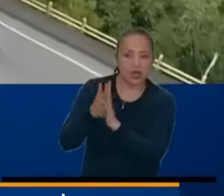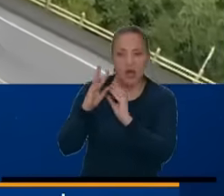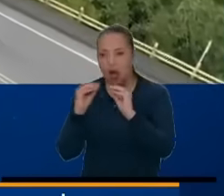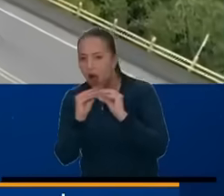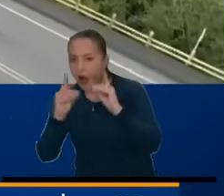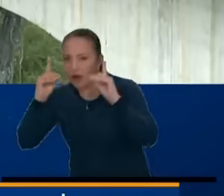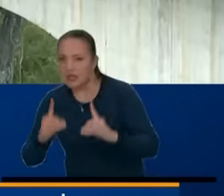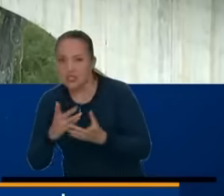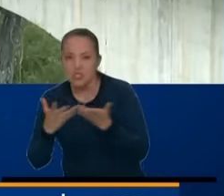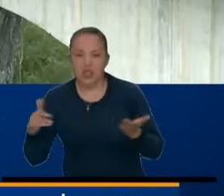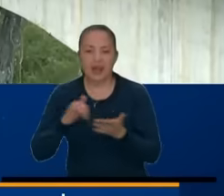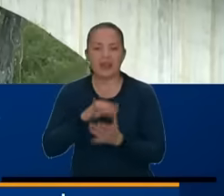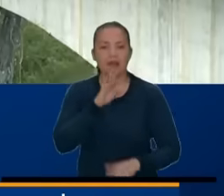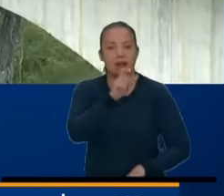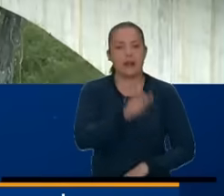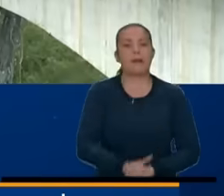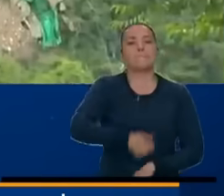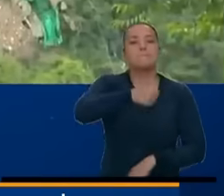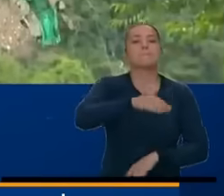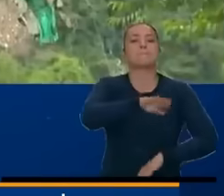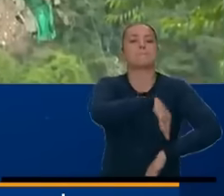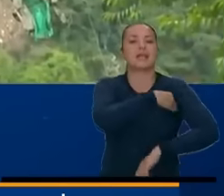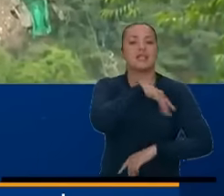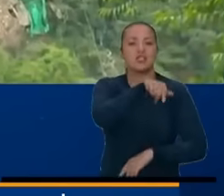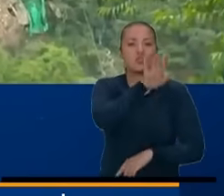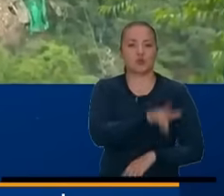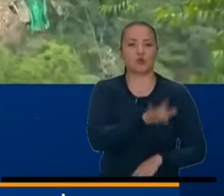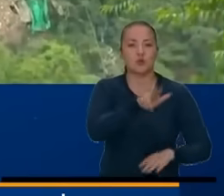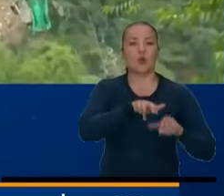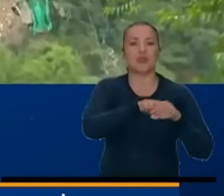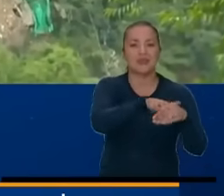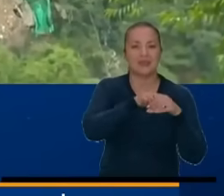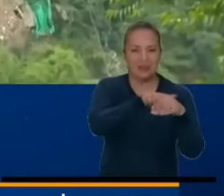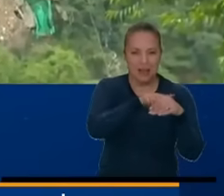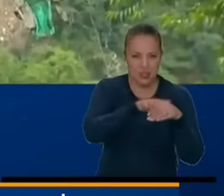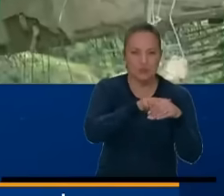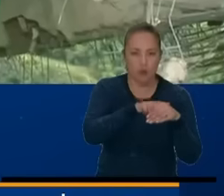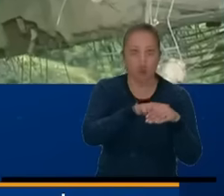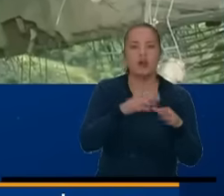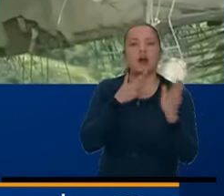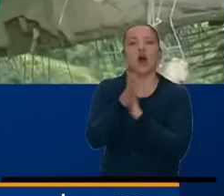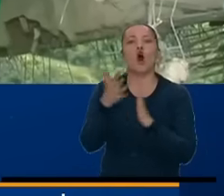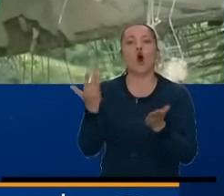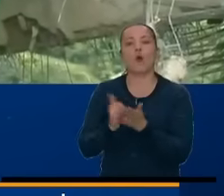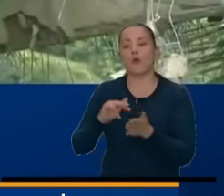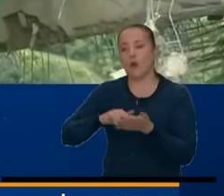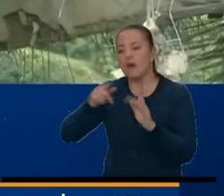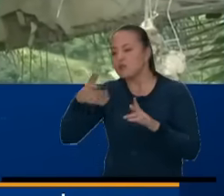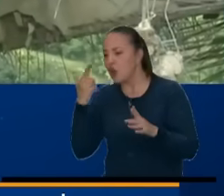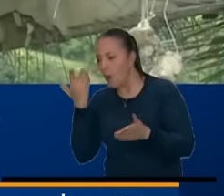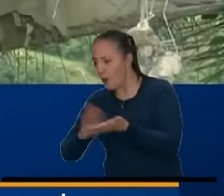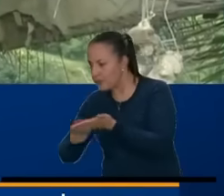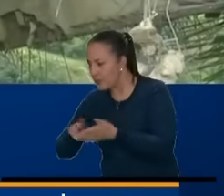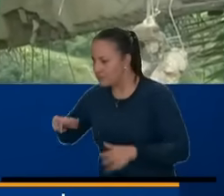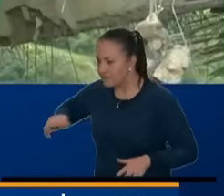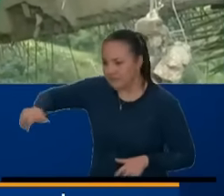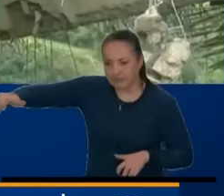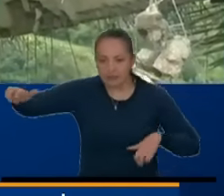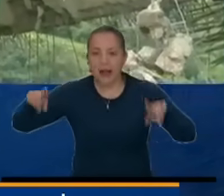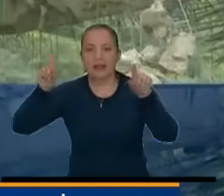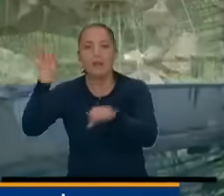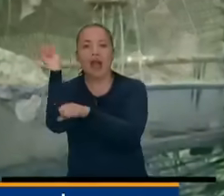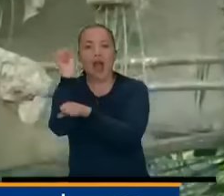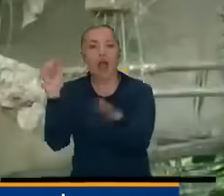por parte del ministro de Transporte, William Camargo, como la habilitación de pasos peatonales y también de vehículos pequeños.